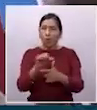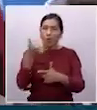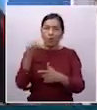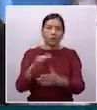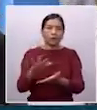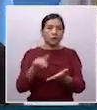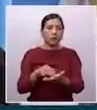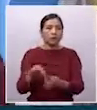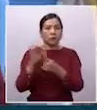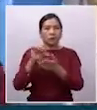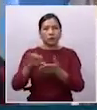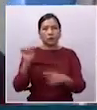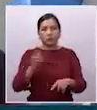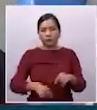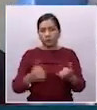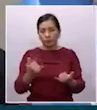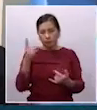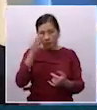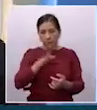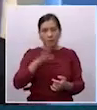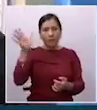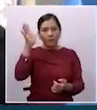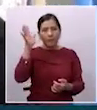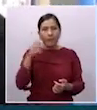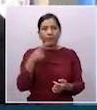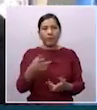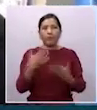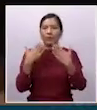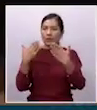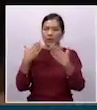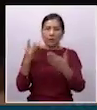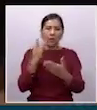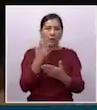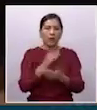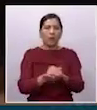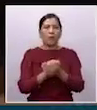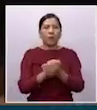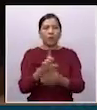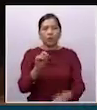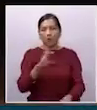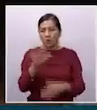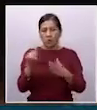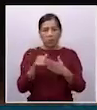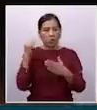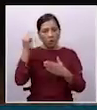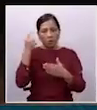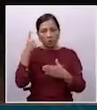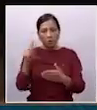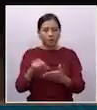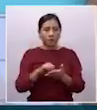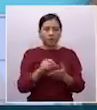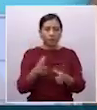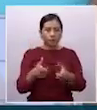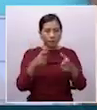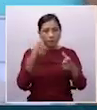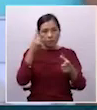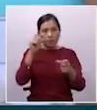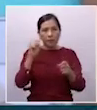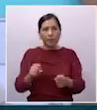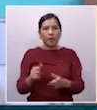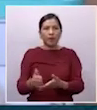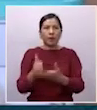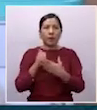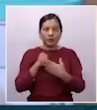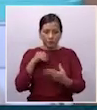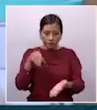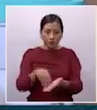especializados. Padre de familia de la menor agradeció a la Lotería Nacional y al Gobierno Nacional por la entrega del implante porque le permitirá